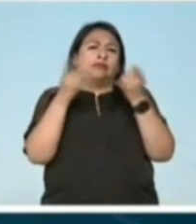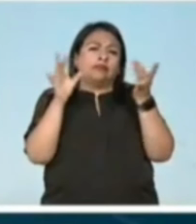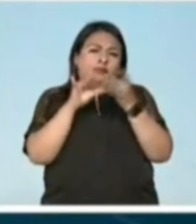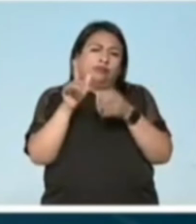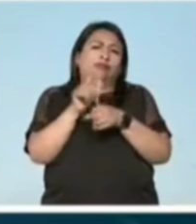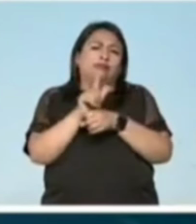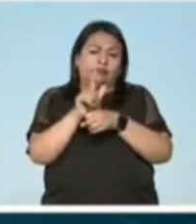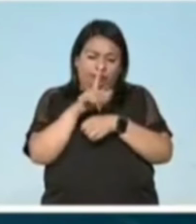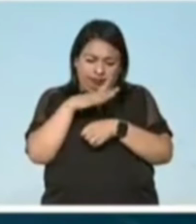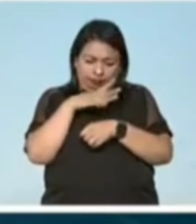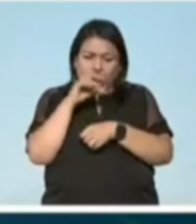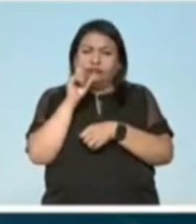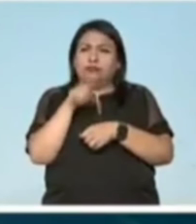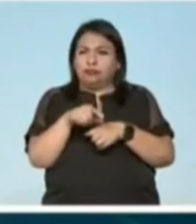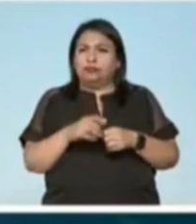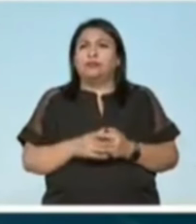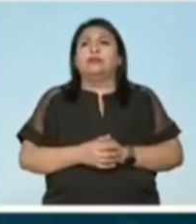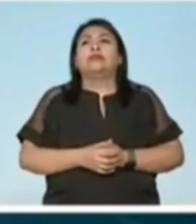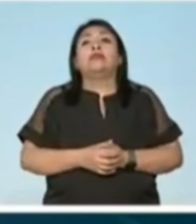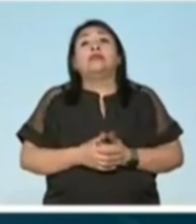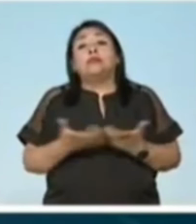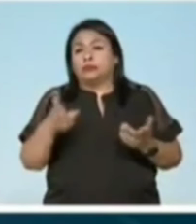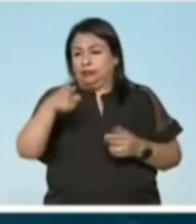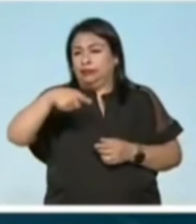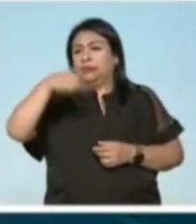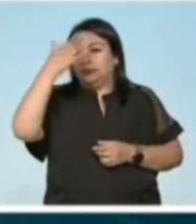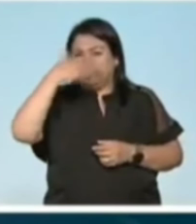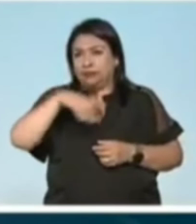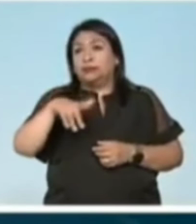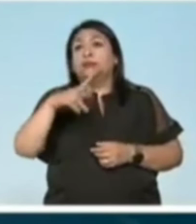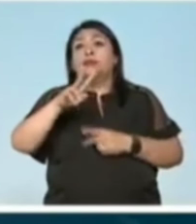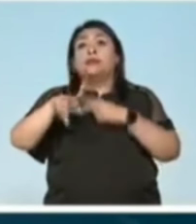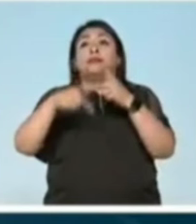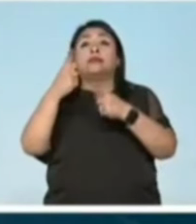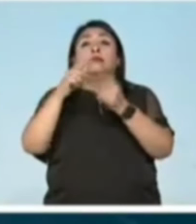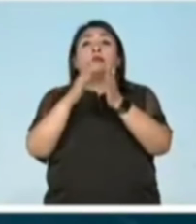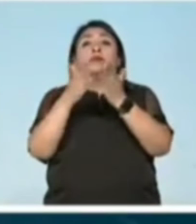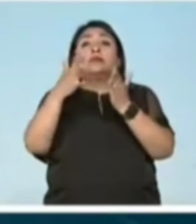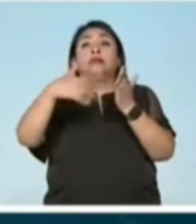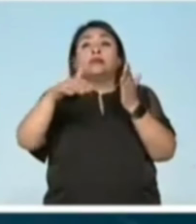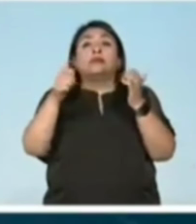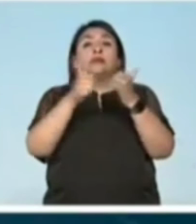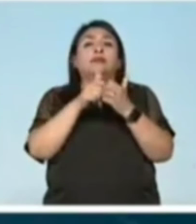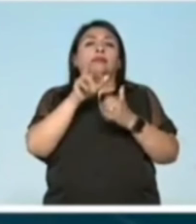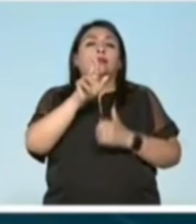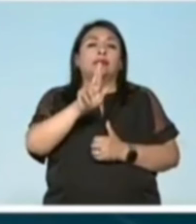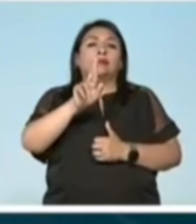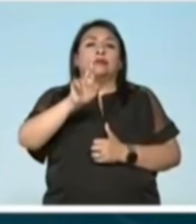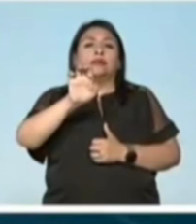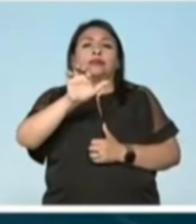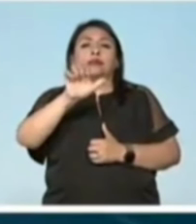historia gay por ahí también. Así que ya lo saben, váyanse a su librería y busquen con R de